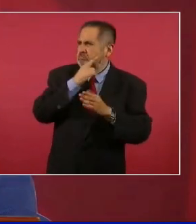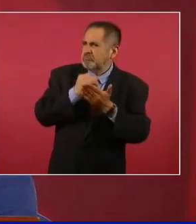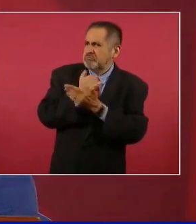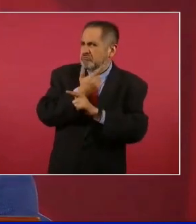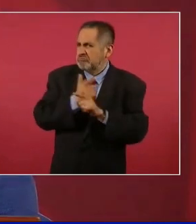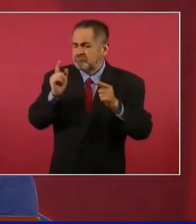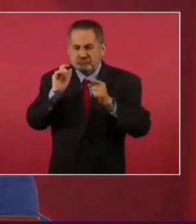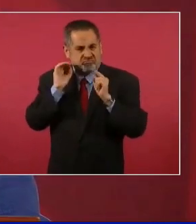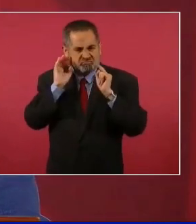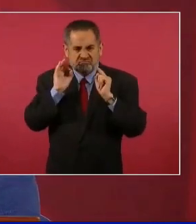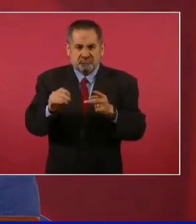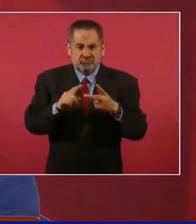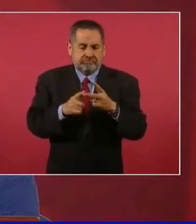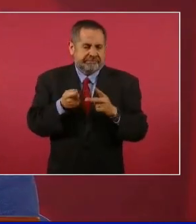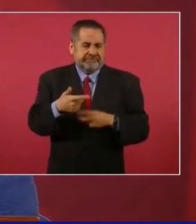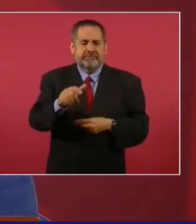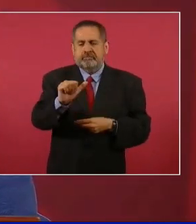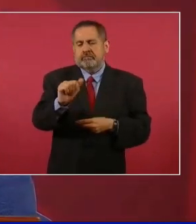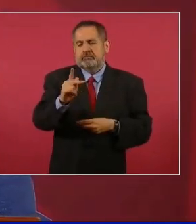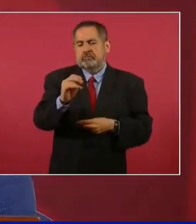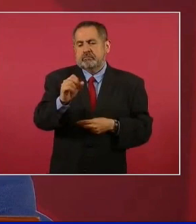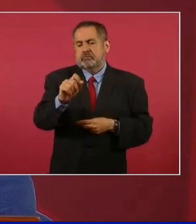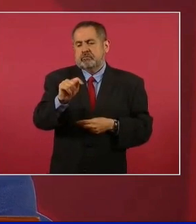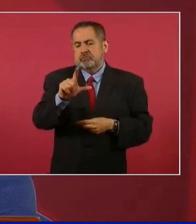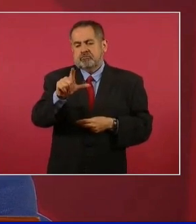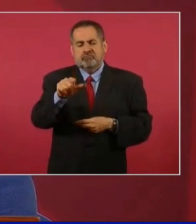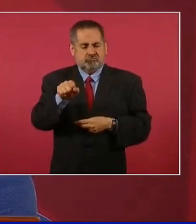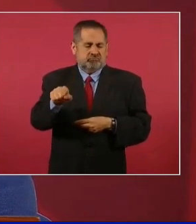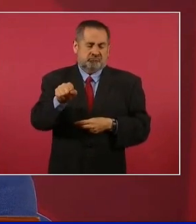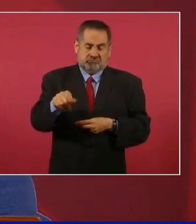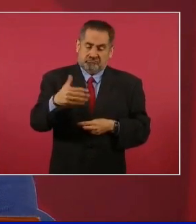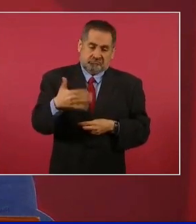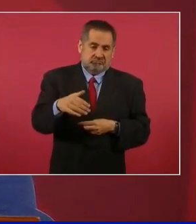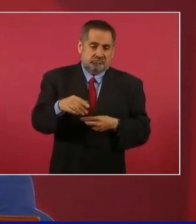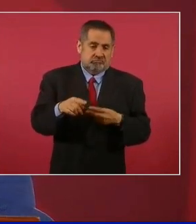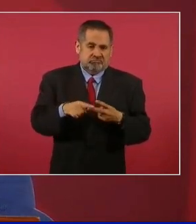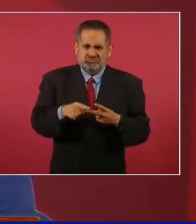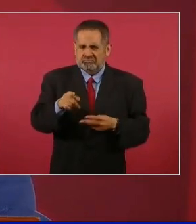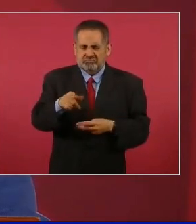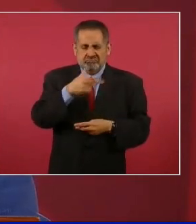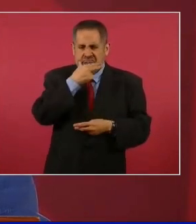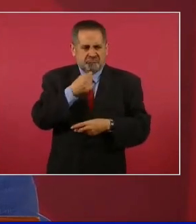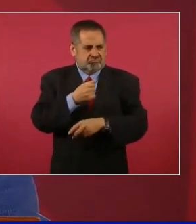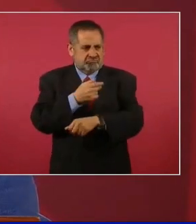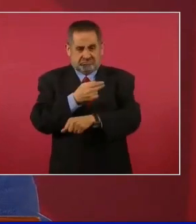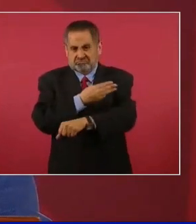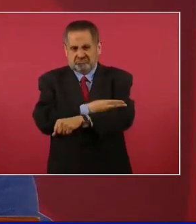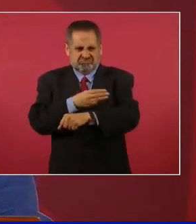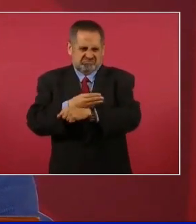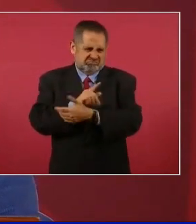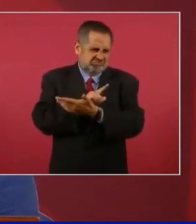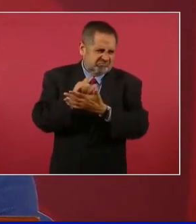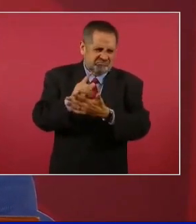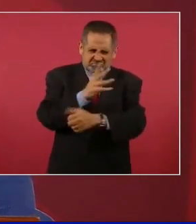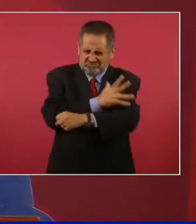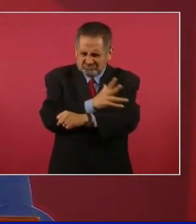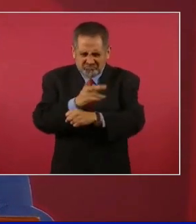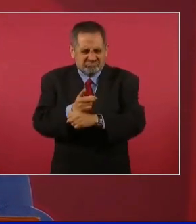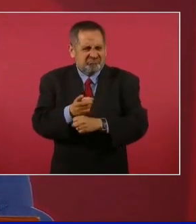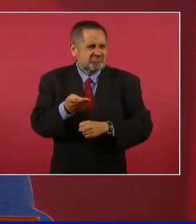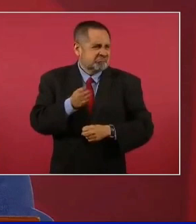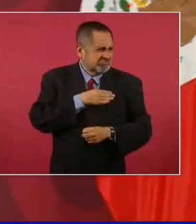democráticos, por eso es el apóstol de la democracia, que era un hombre limpio, bueno.